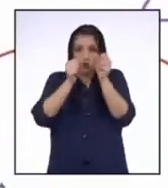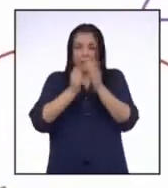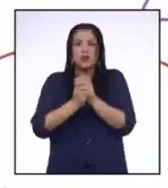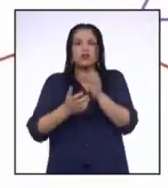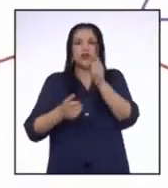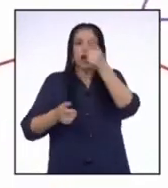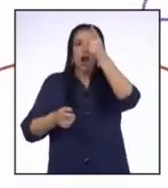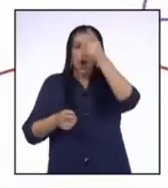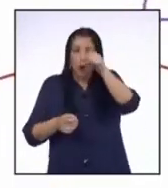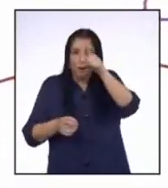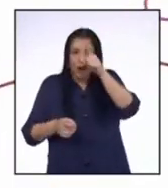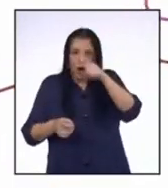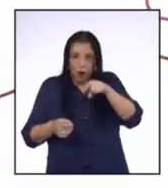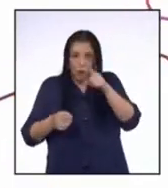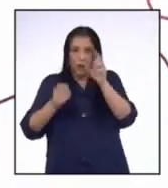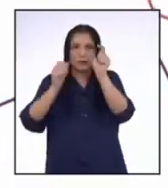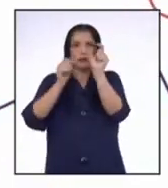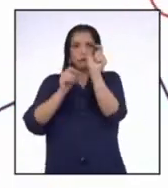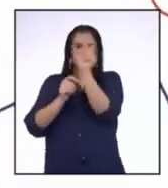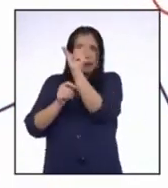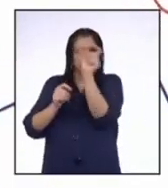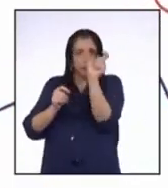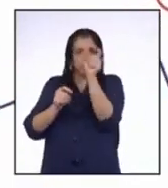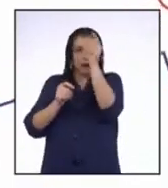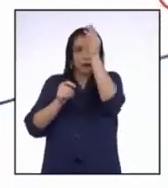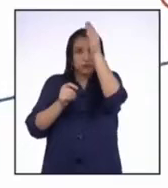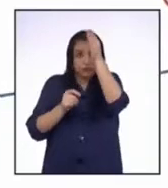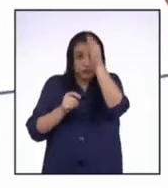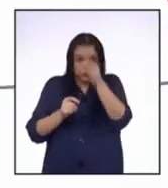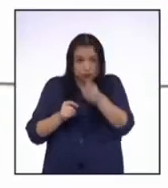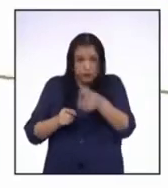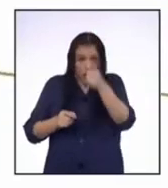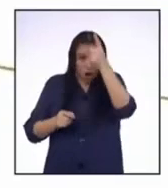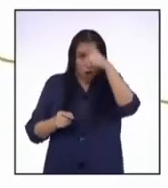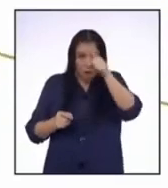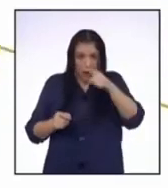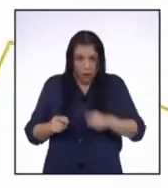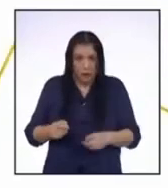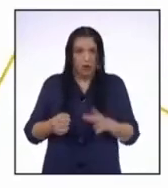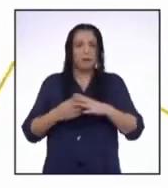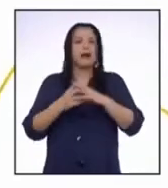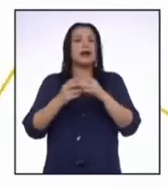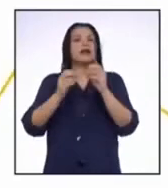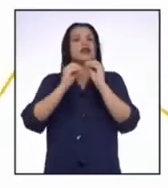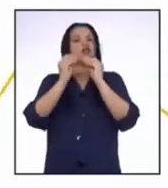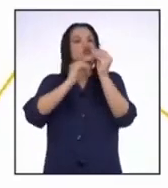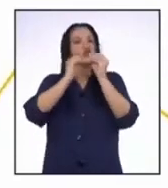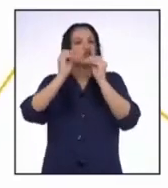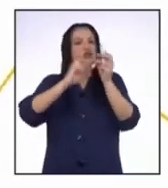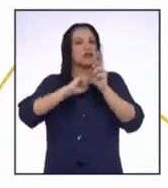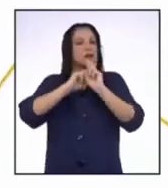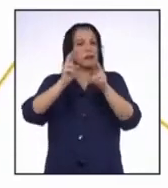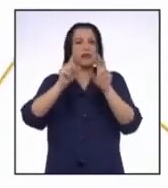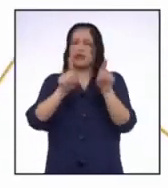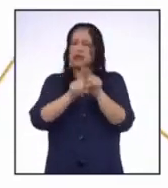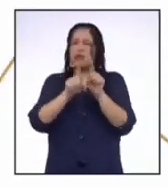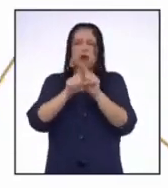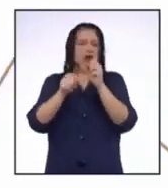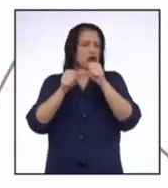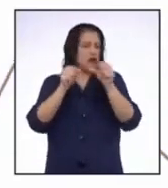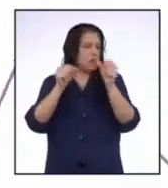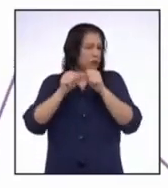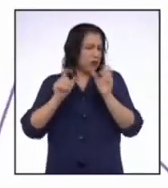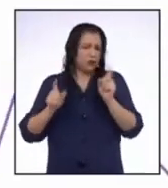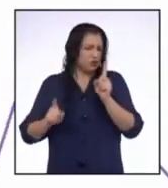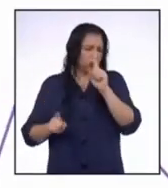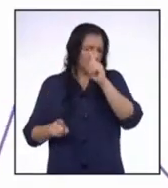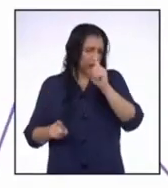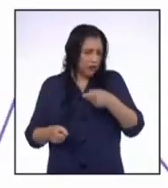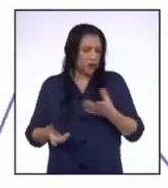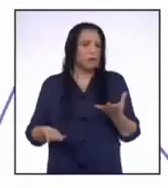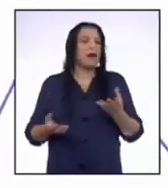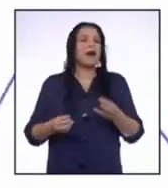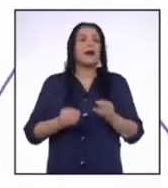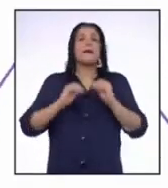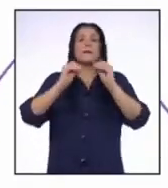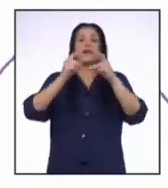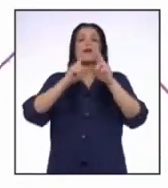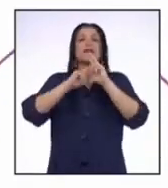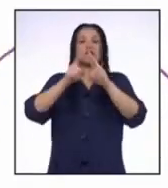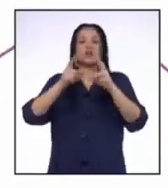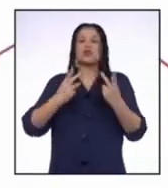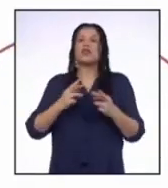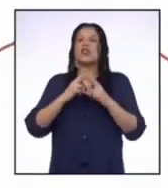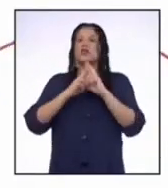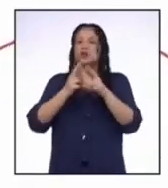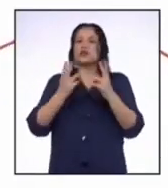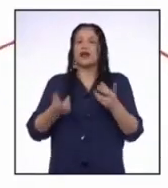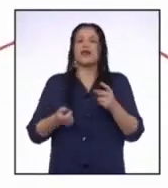la coma quede alineada verticalmente. Resolver la operación como si fuesen números naturales. Poner en el resultado la